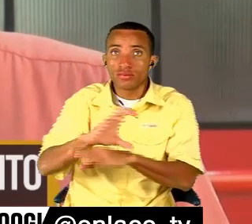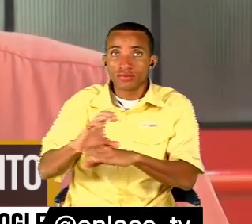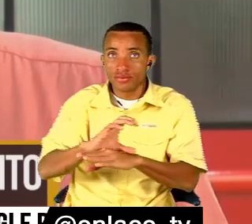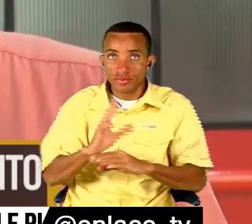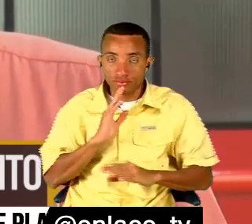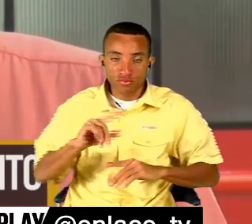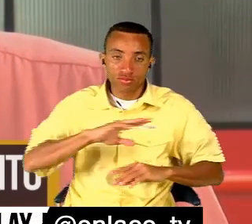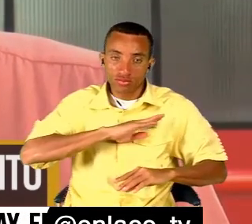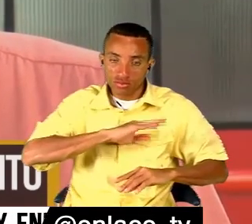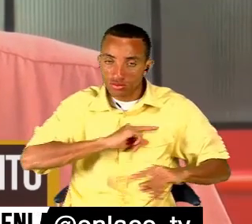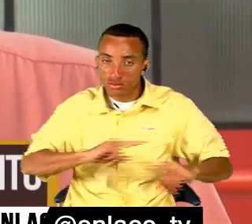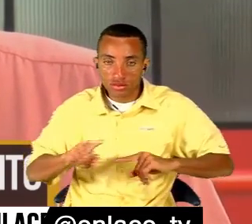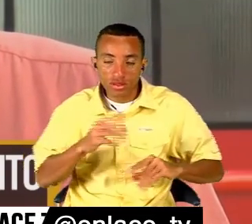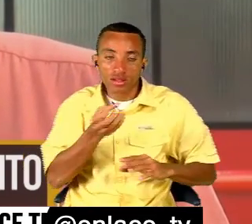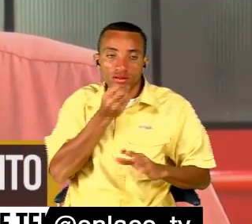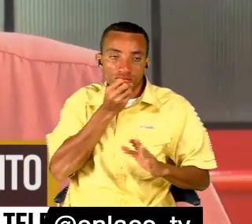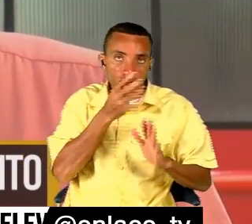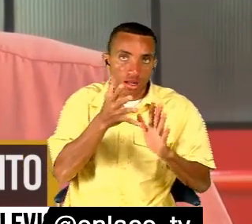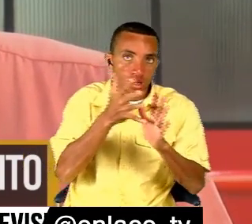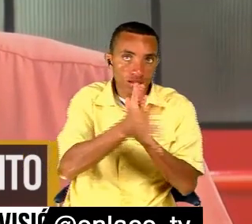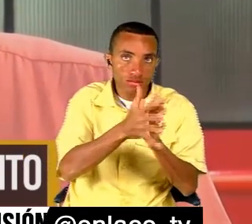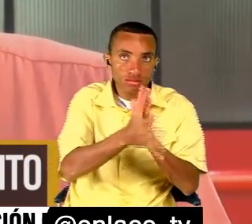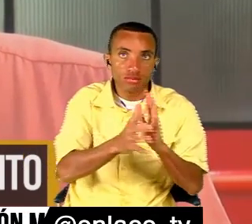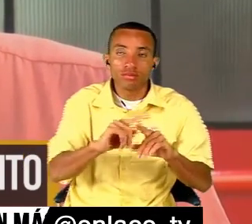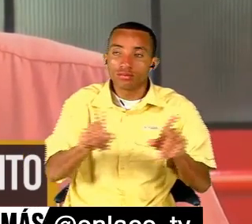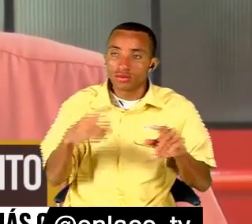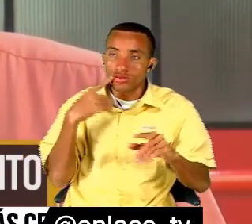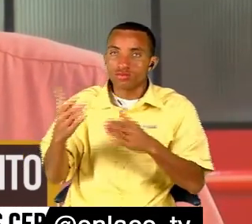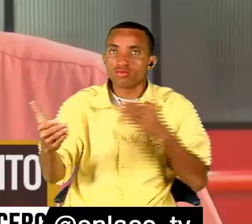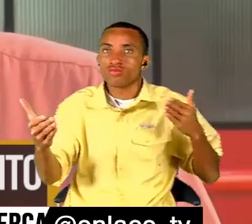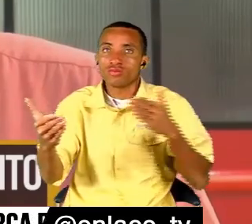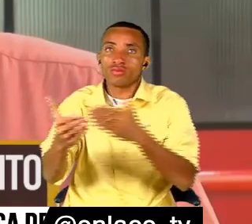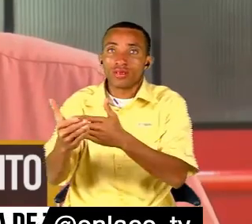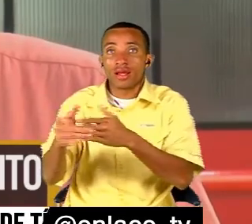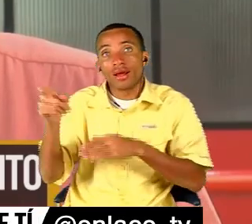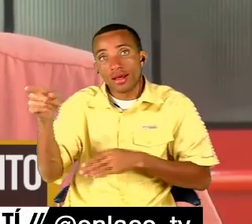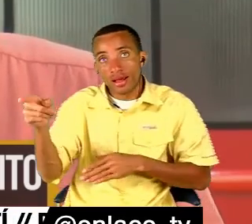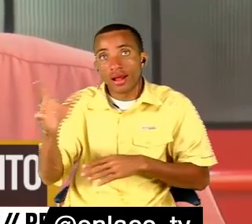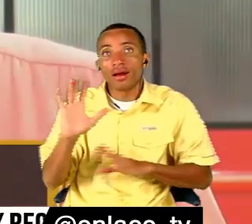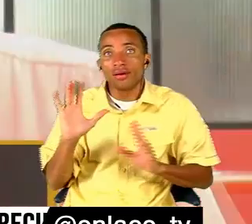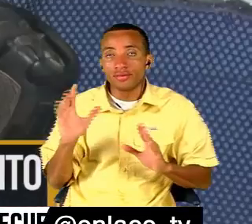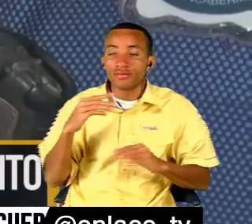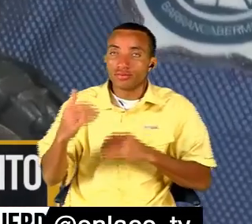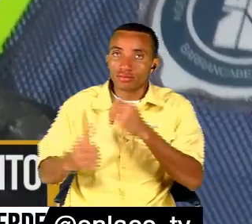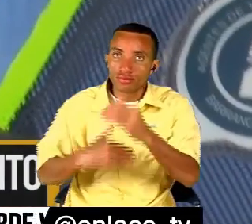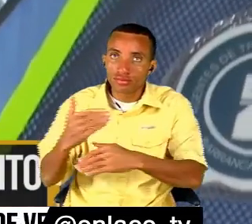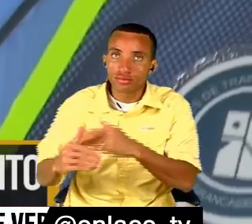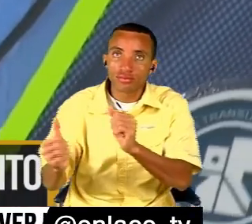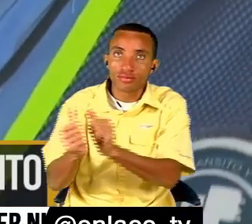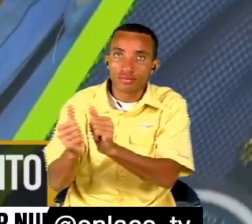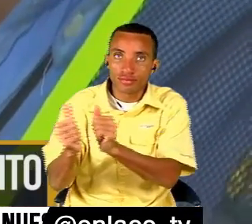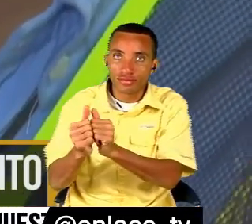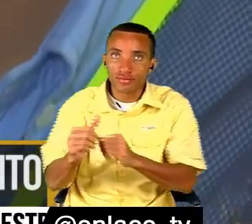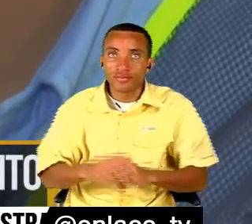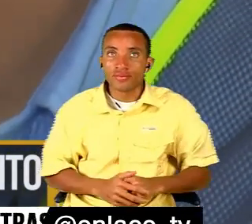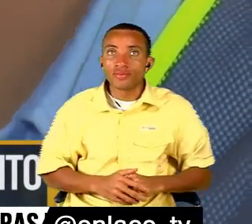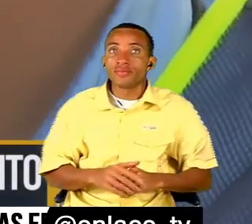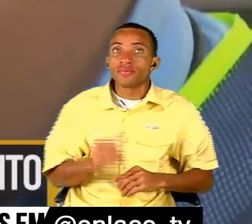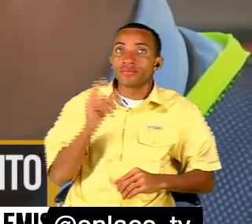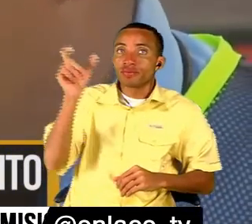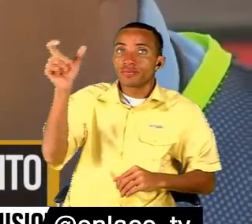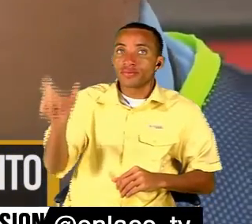las denuncias del caso por agresión a funcionario público. Vamos a acompañar a la gente en ese proceso. De acuerdo con el funcionario público,